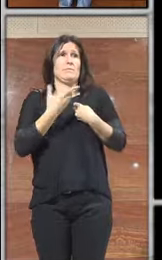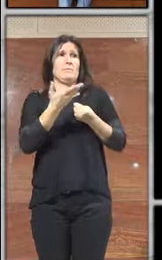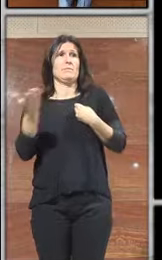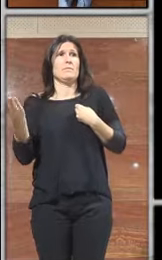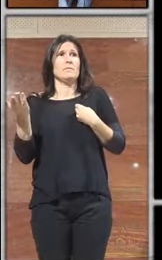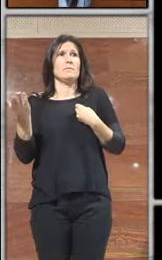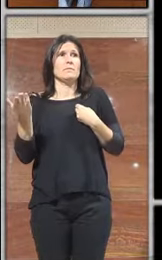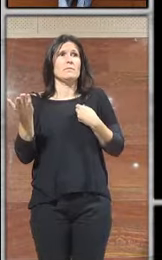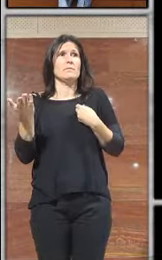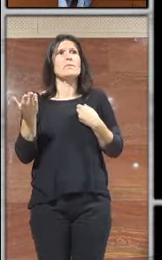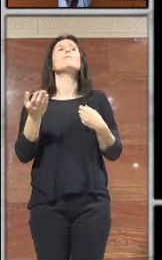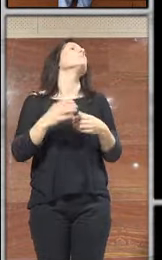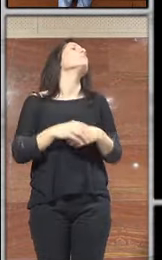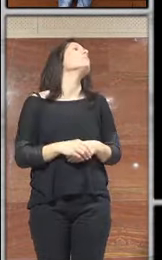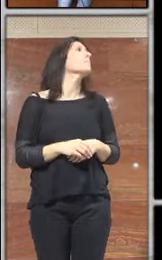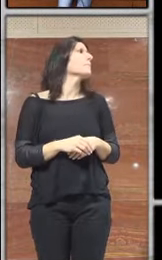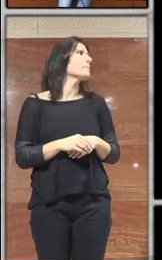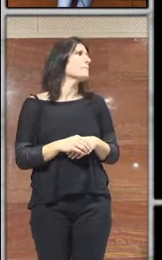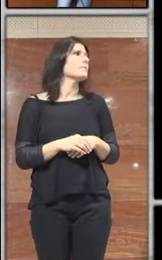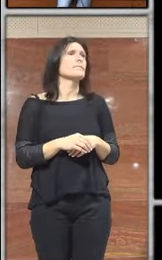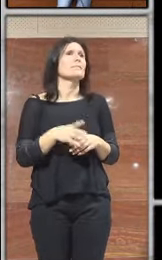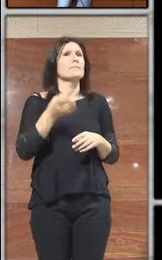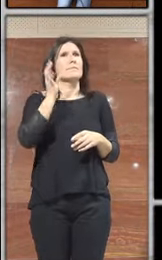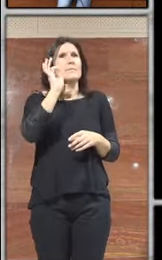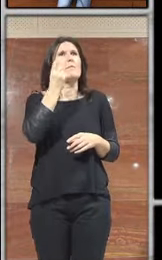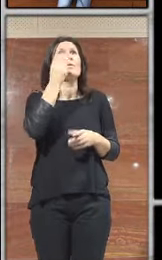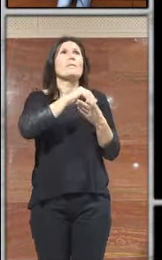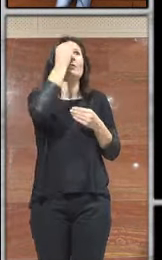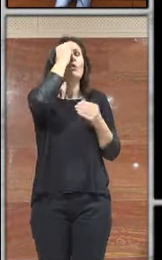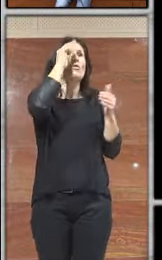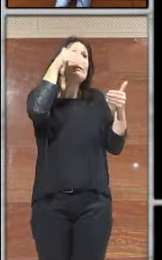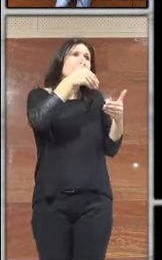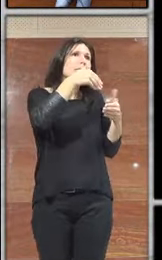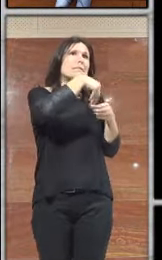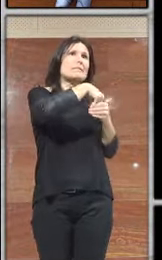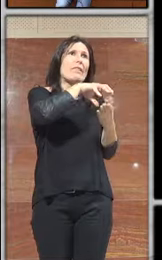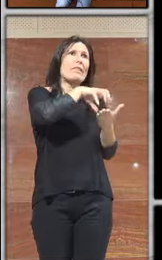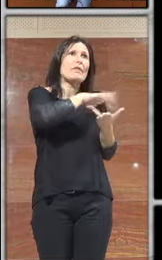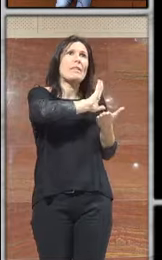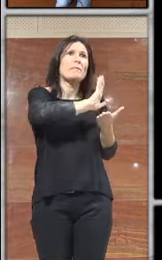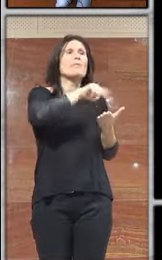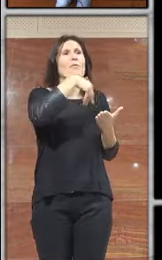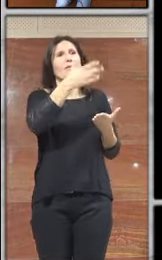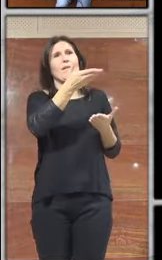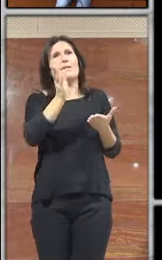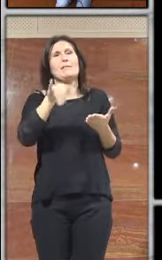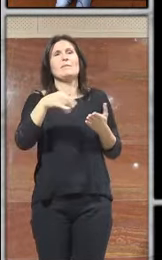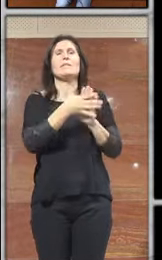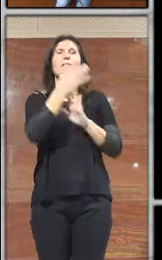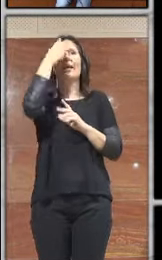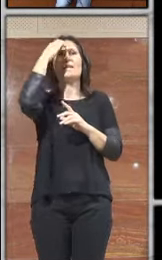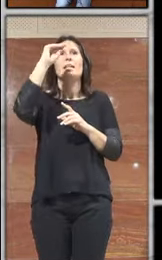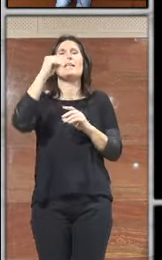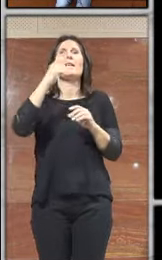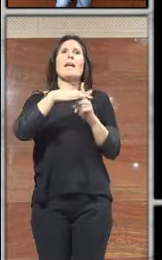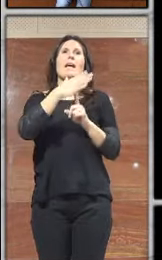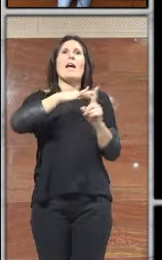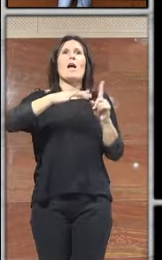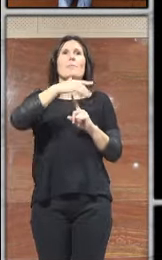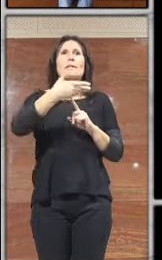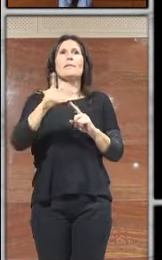canción triste de Hill Street, pero es verdad, la vida está ahí fuera y estábamos hablando de inteligencia ambiental, es decir, desde cuestiones de realidad